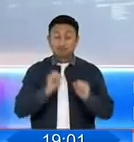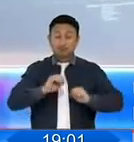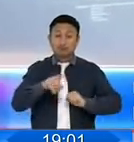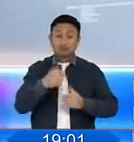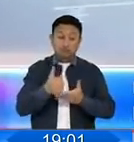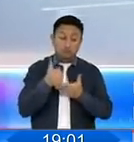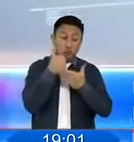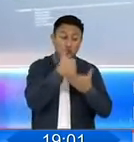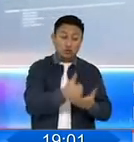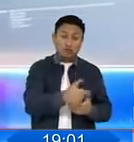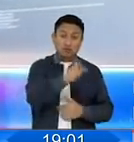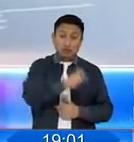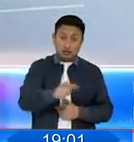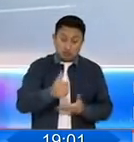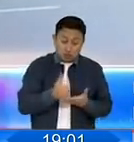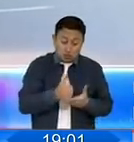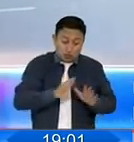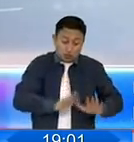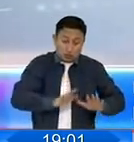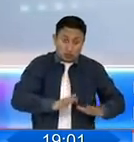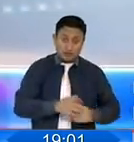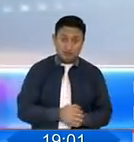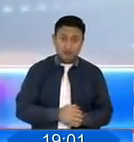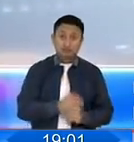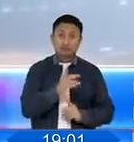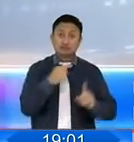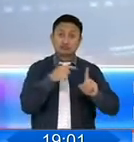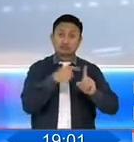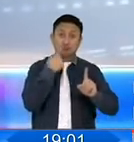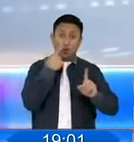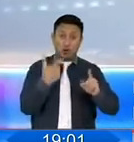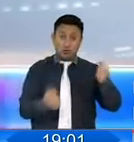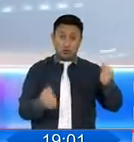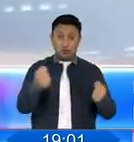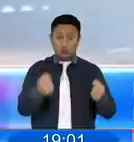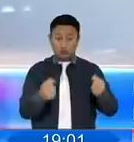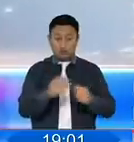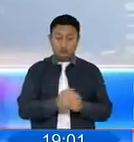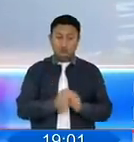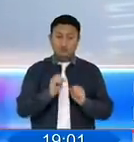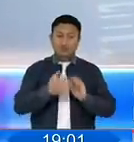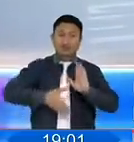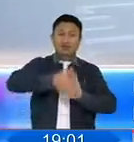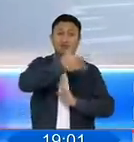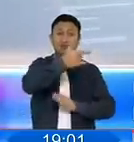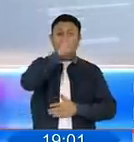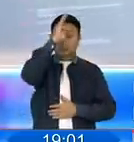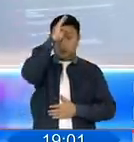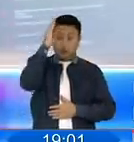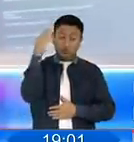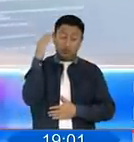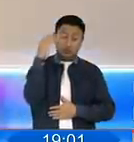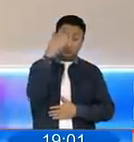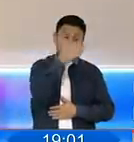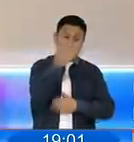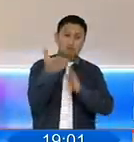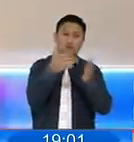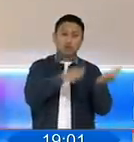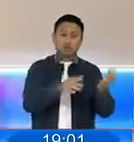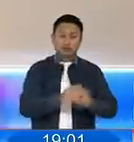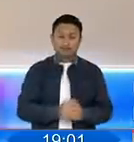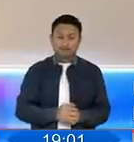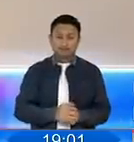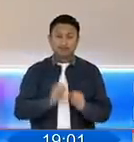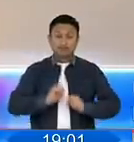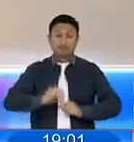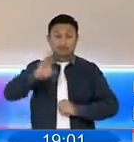a los heridos. Uno de ellos, el piloto, falleció cuando era trasladado hasta un hospital. Los uniformados también trasladaron a